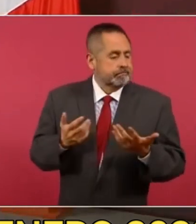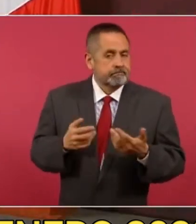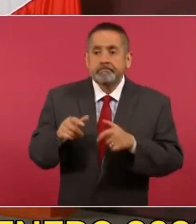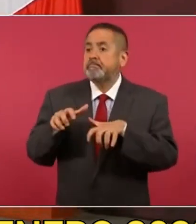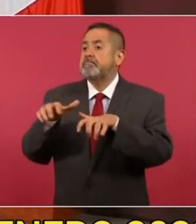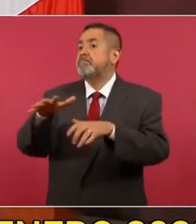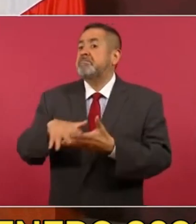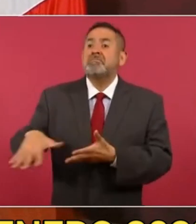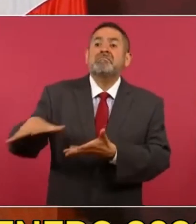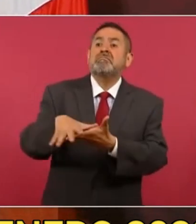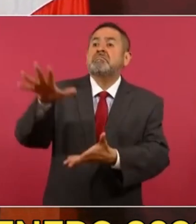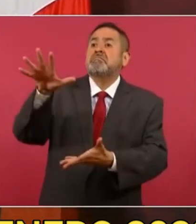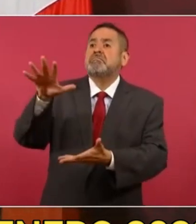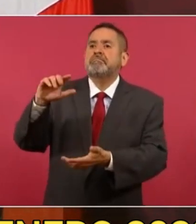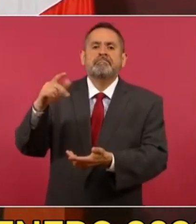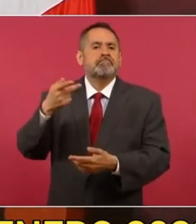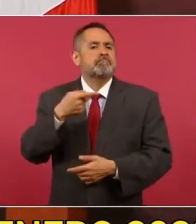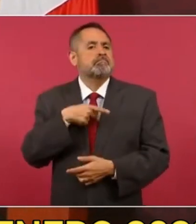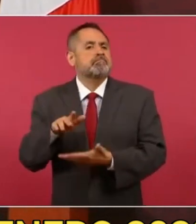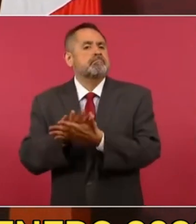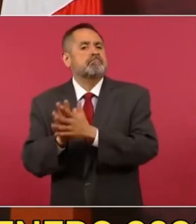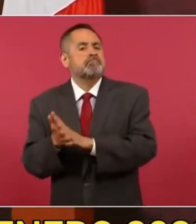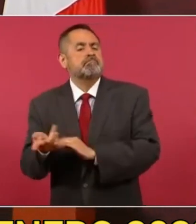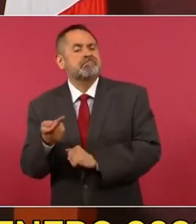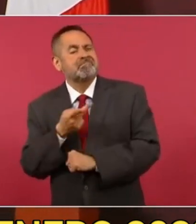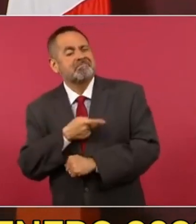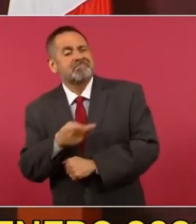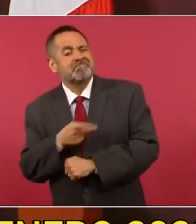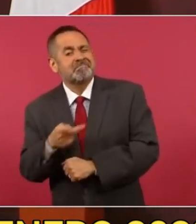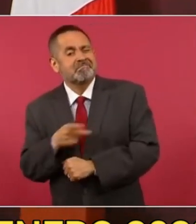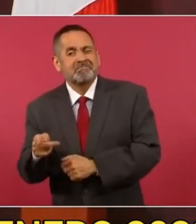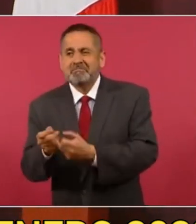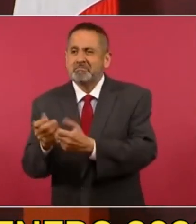de la mayoría en México. Entonces fueron creando,